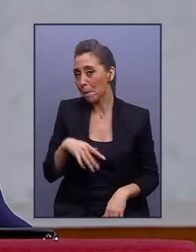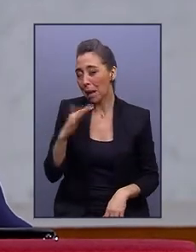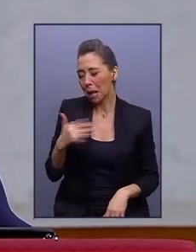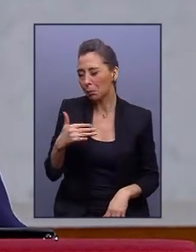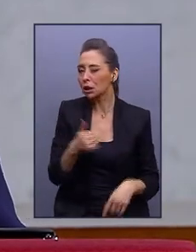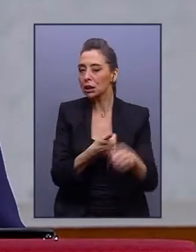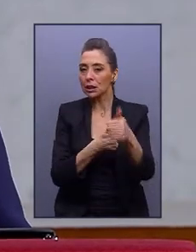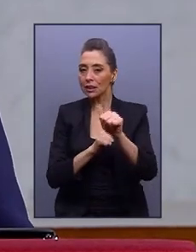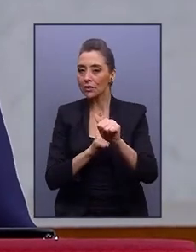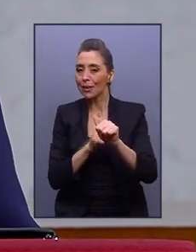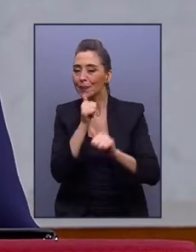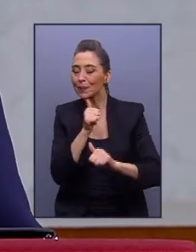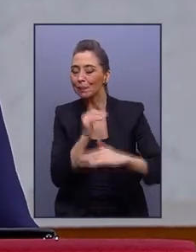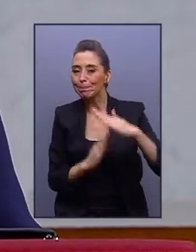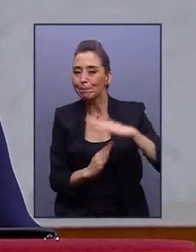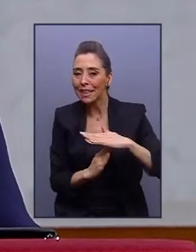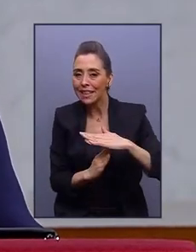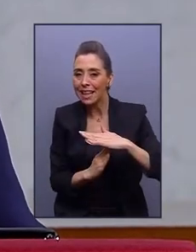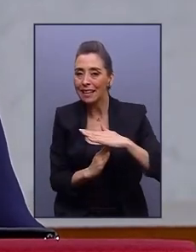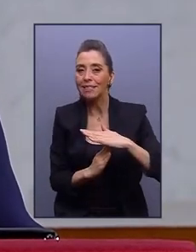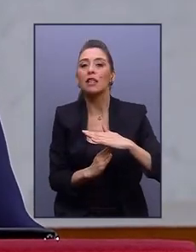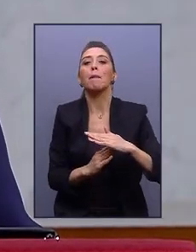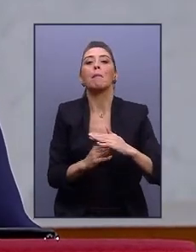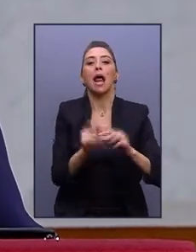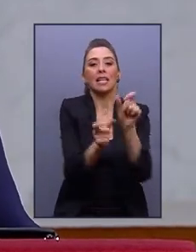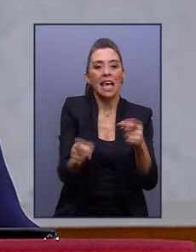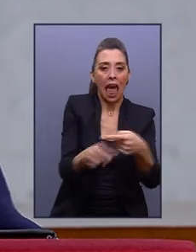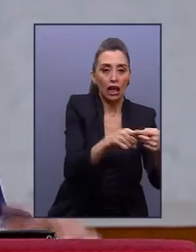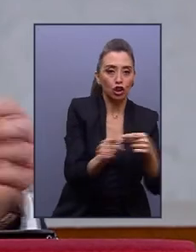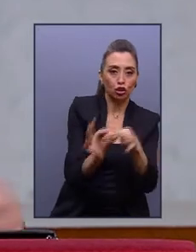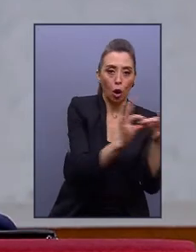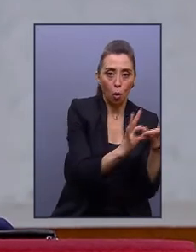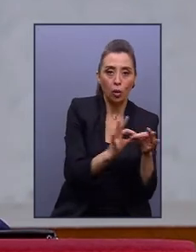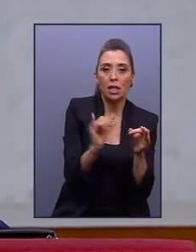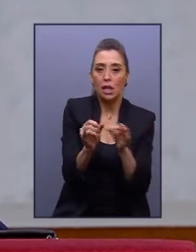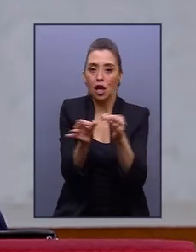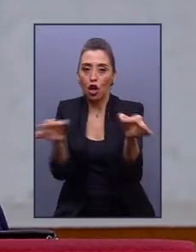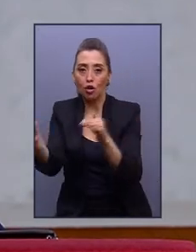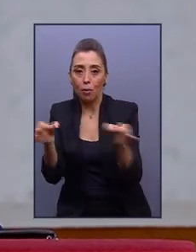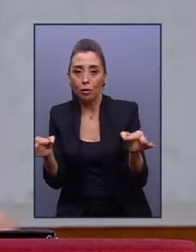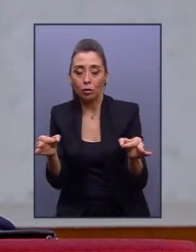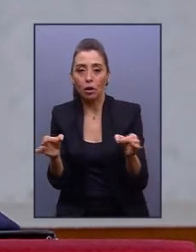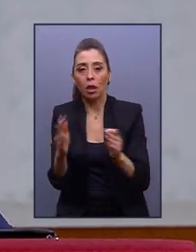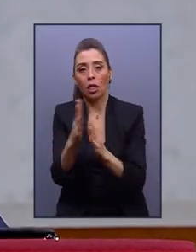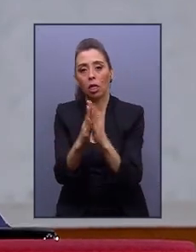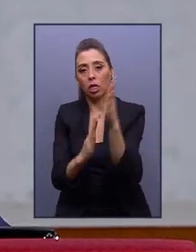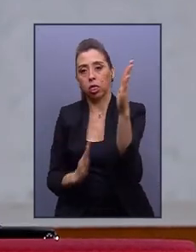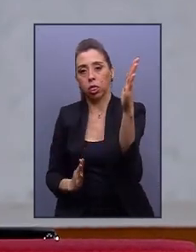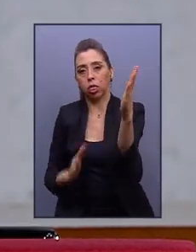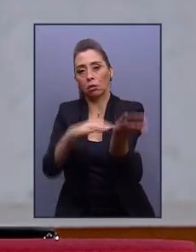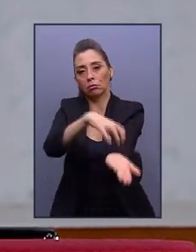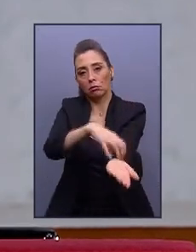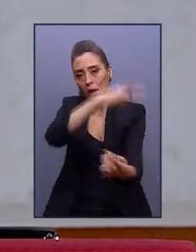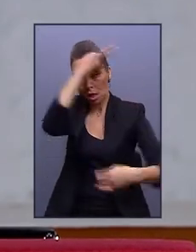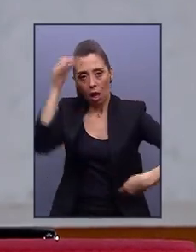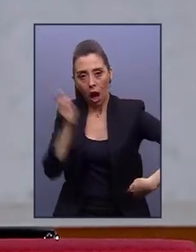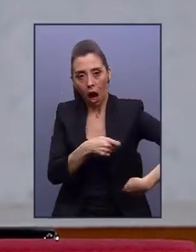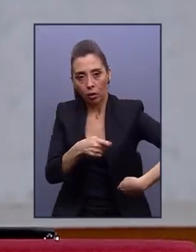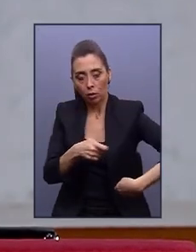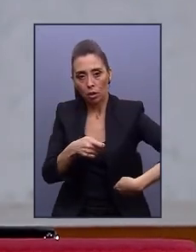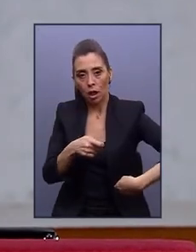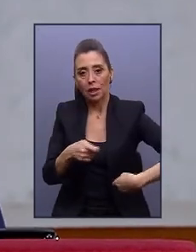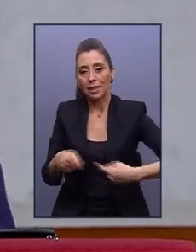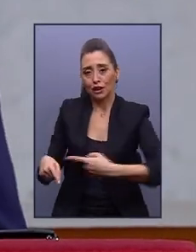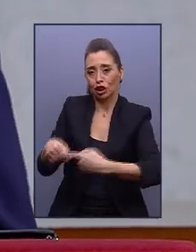importantes desafíos pendientes de nuestra cohesión social y territorial es el rezago de la región de la Araucanía y las